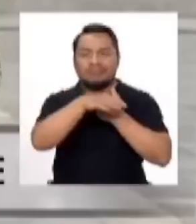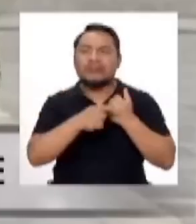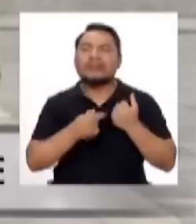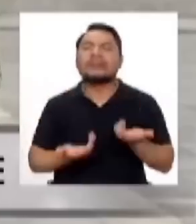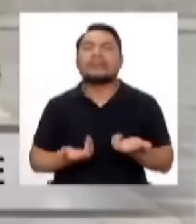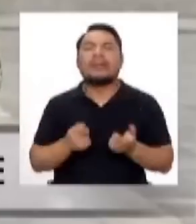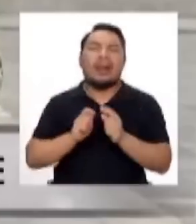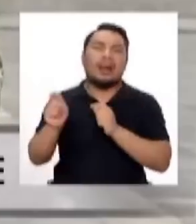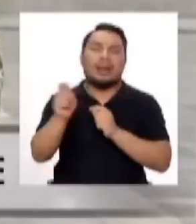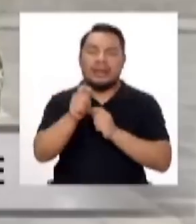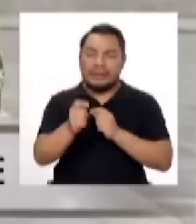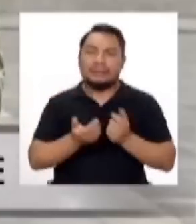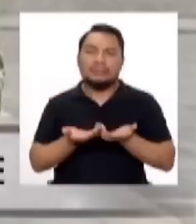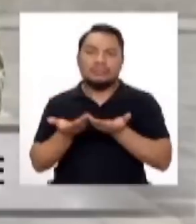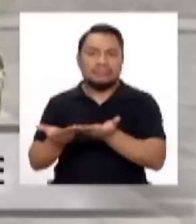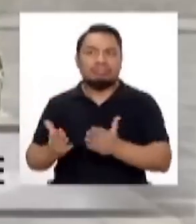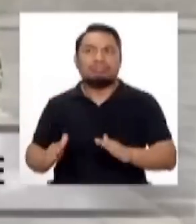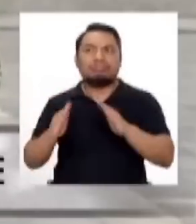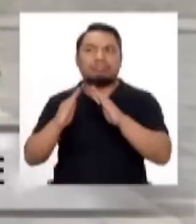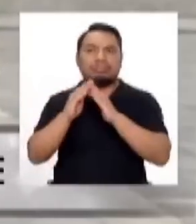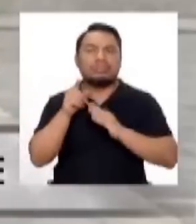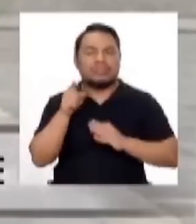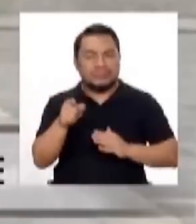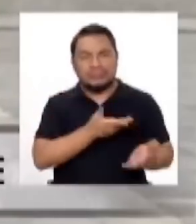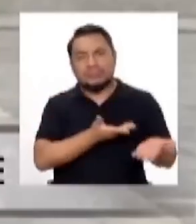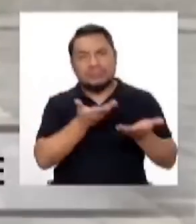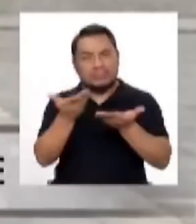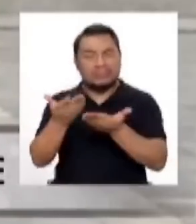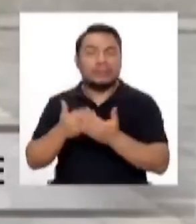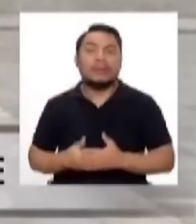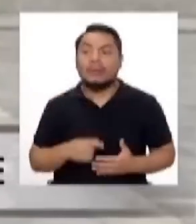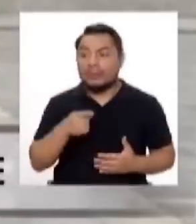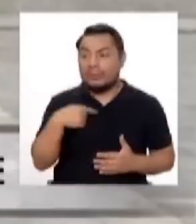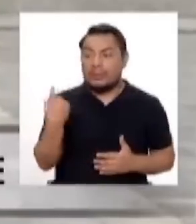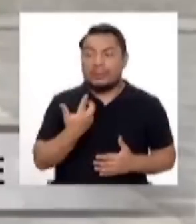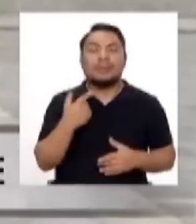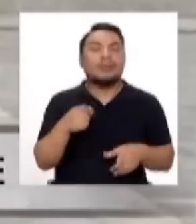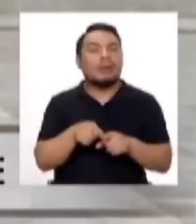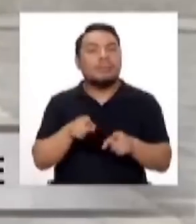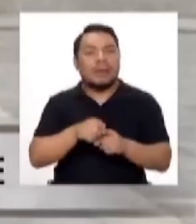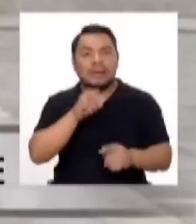Le hemos propuesto a la presidenta, desde la perspectiva del Partido Demócrata Verde,